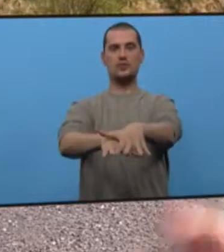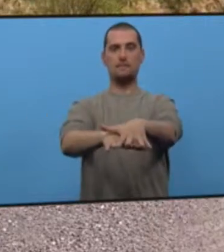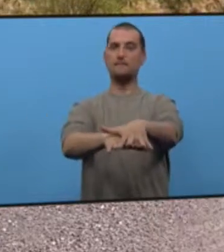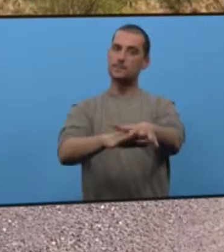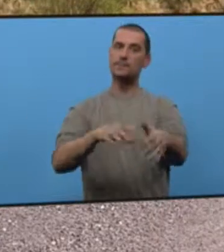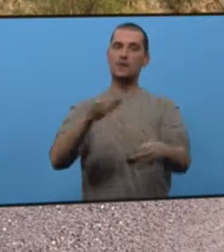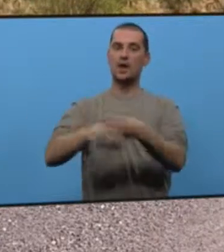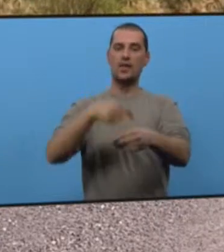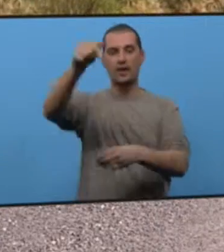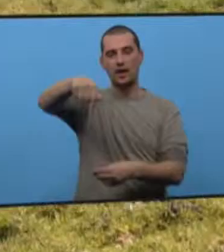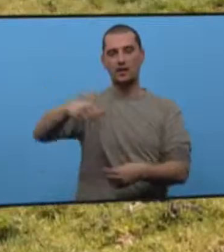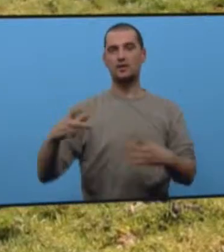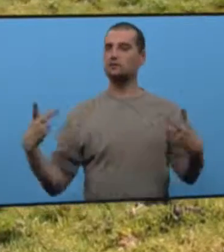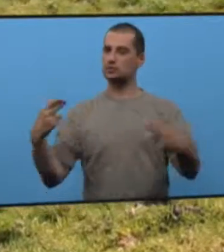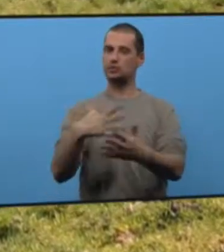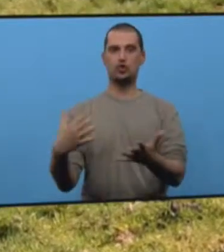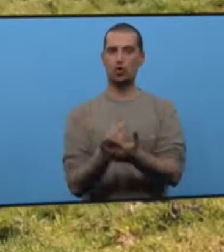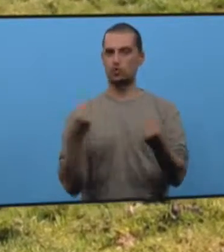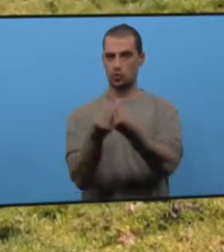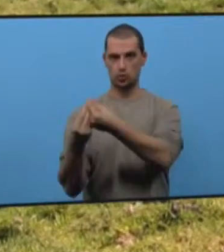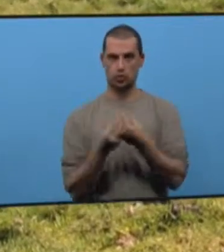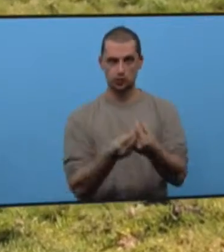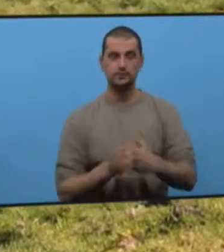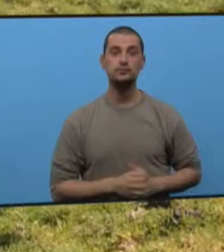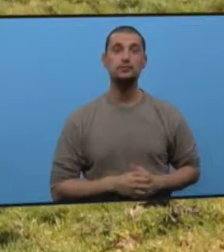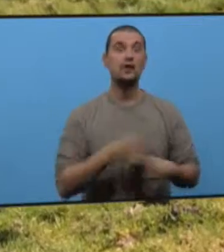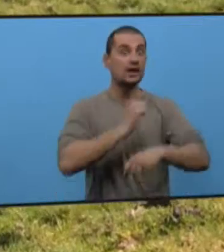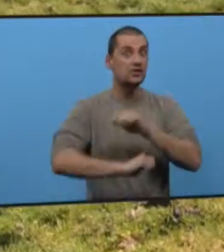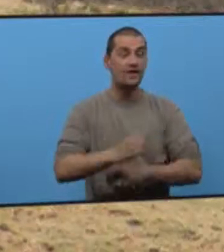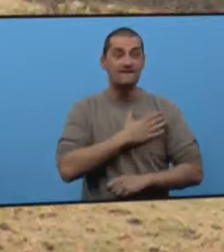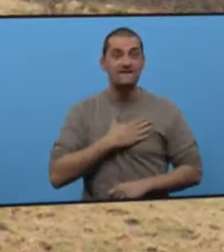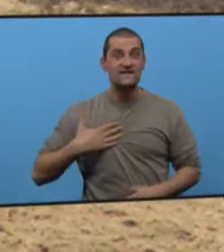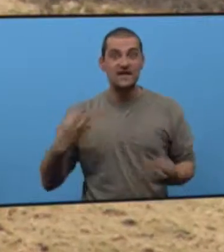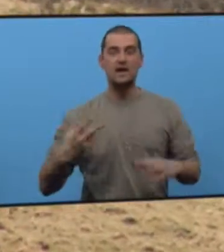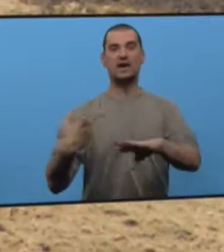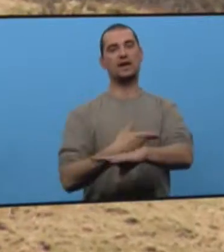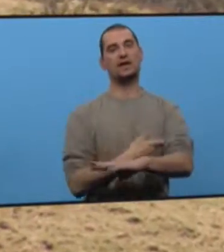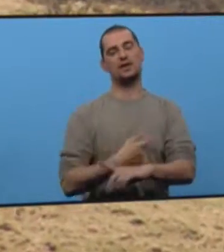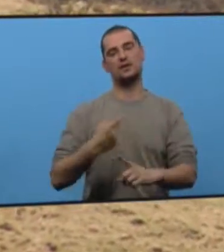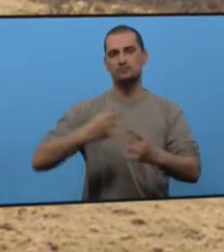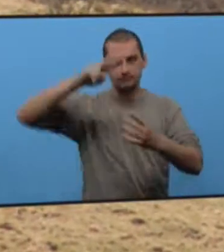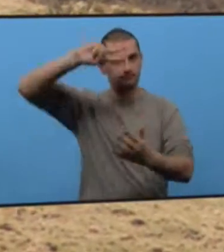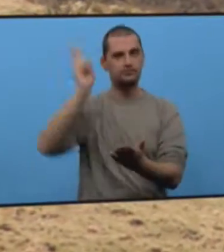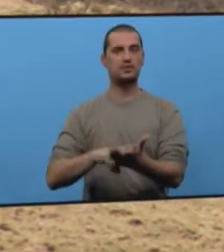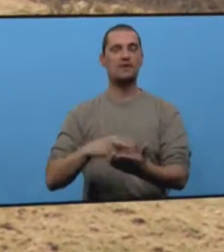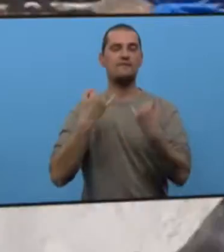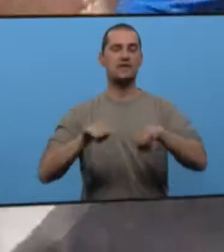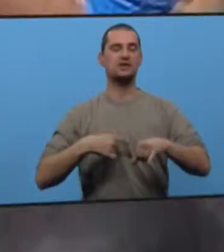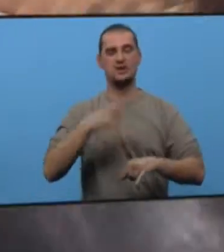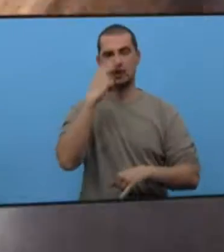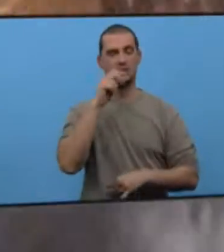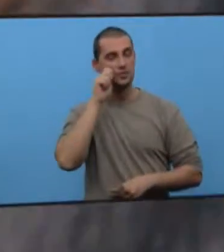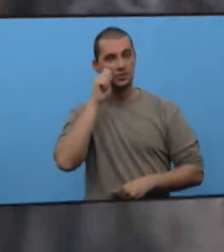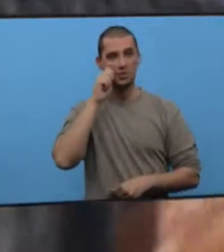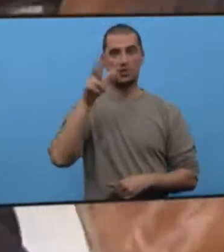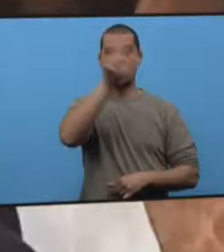rapa, se faiga desa maneira. Desde a asociación pretenden que a rapa xa teña distinción de festa de interese turístico nacional